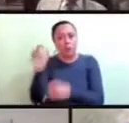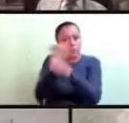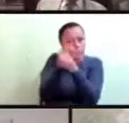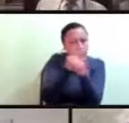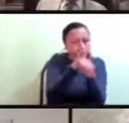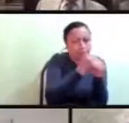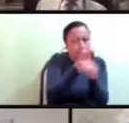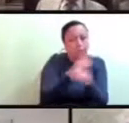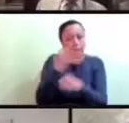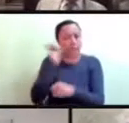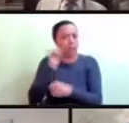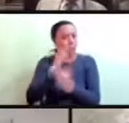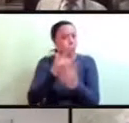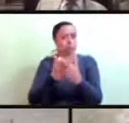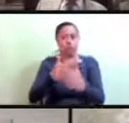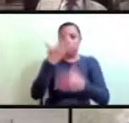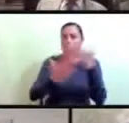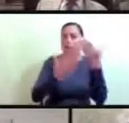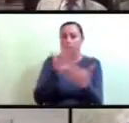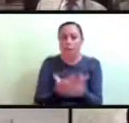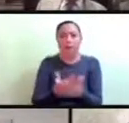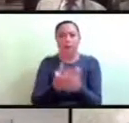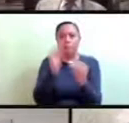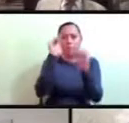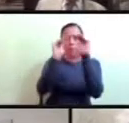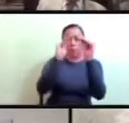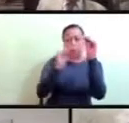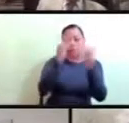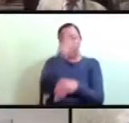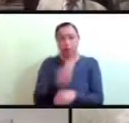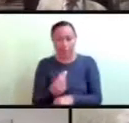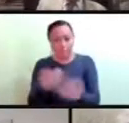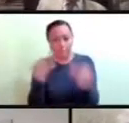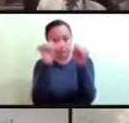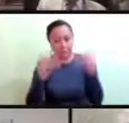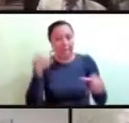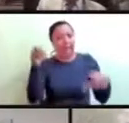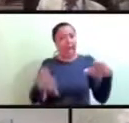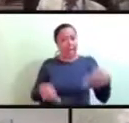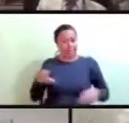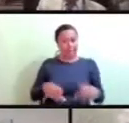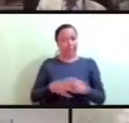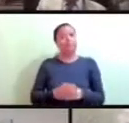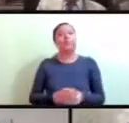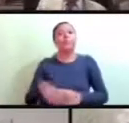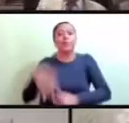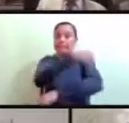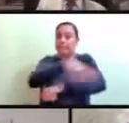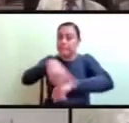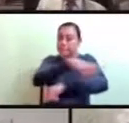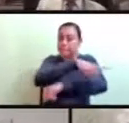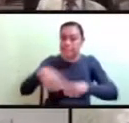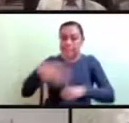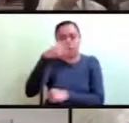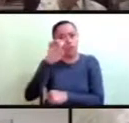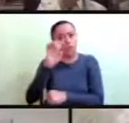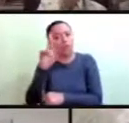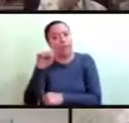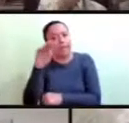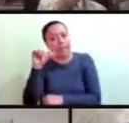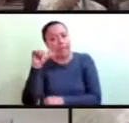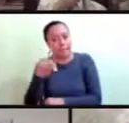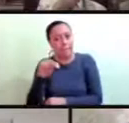aportaciones estéticas al campo de las artes escénicas. En diseño, a Germán Montalvo Aguilar, especializado en